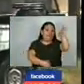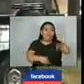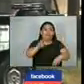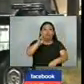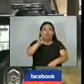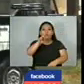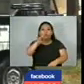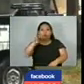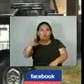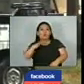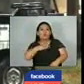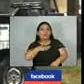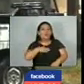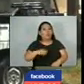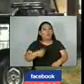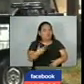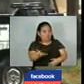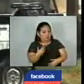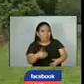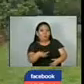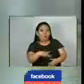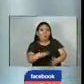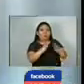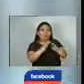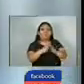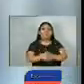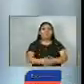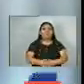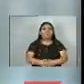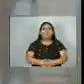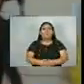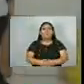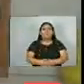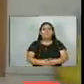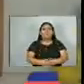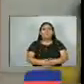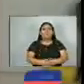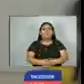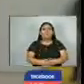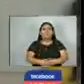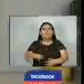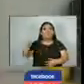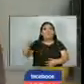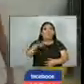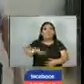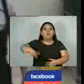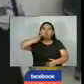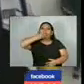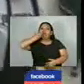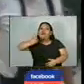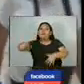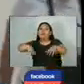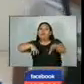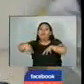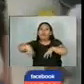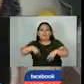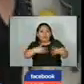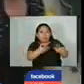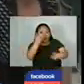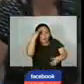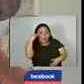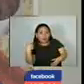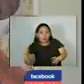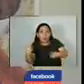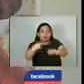que los obliga a entregarles nuevamente las condiciones de vivienda. En Perquín, las autoridades buscan que más